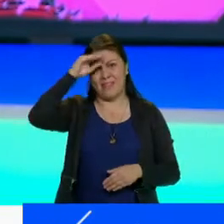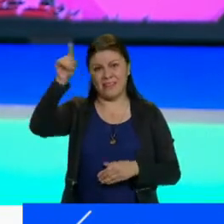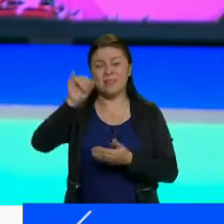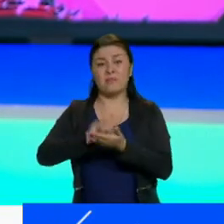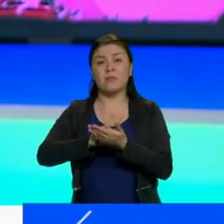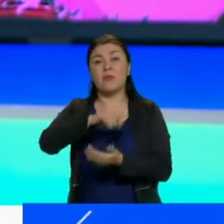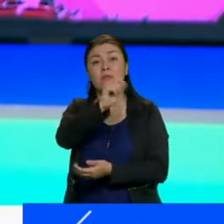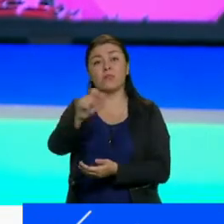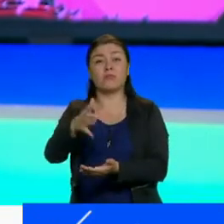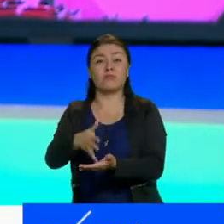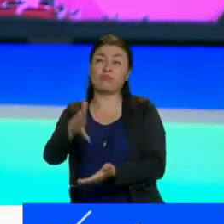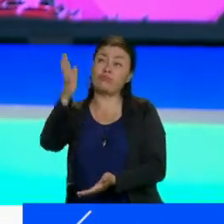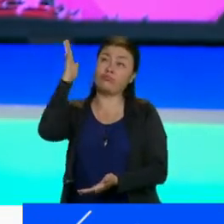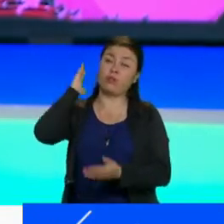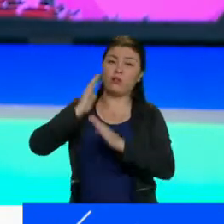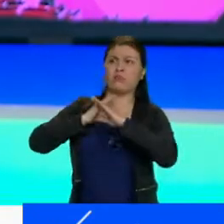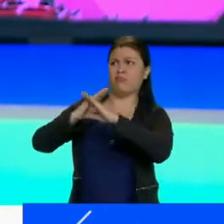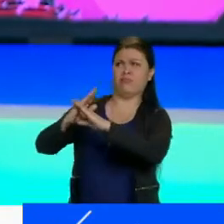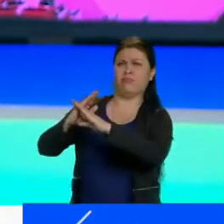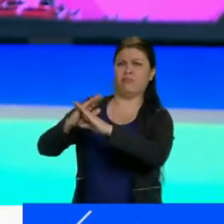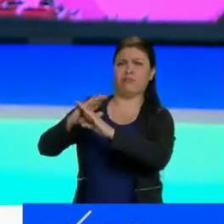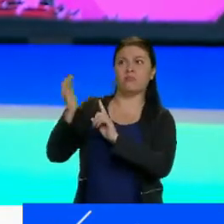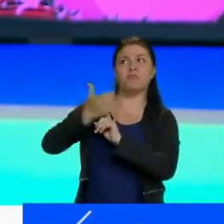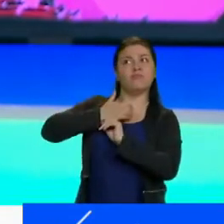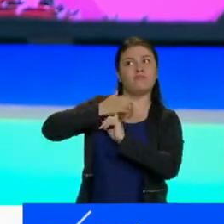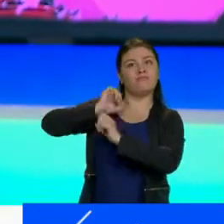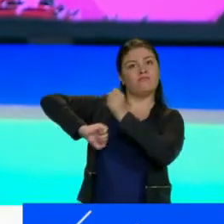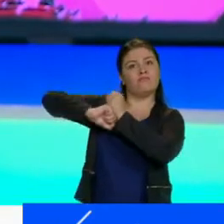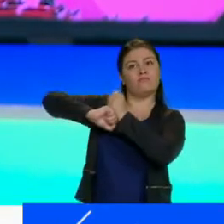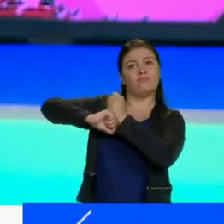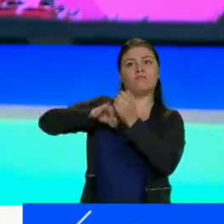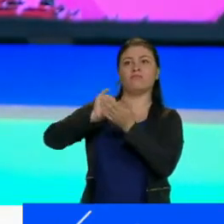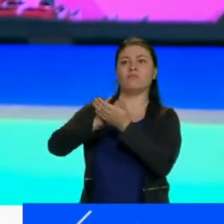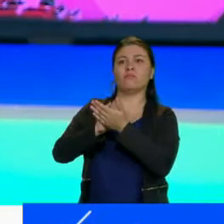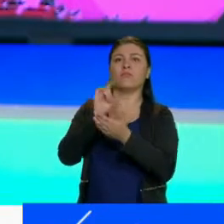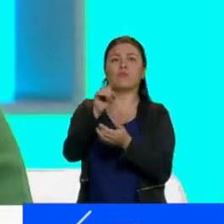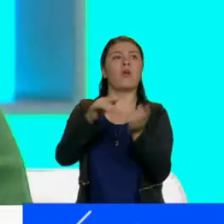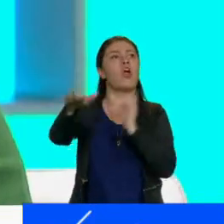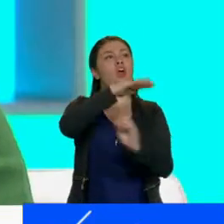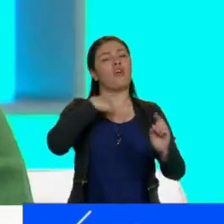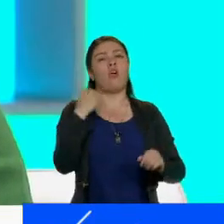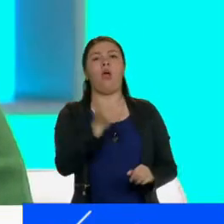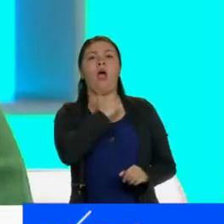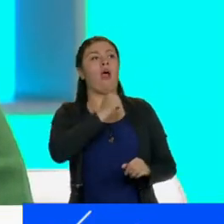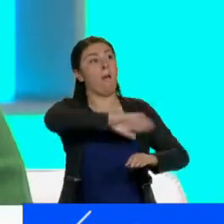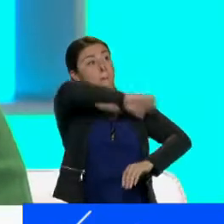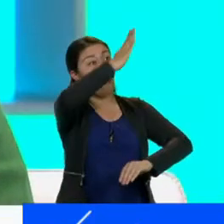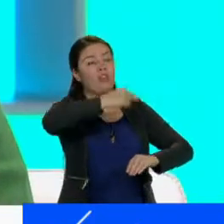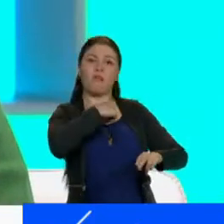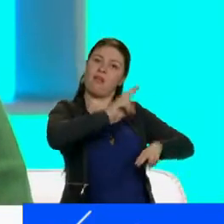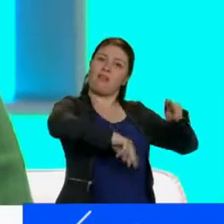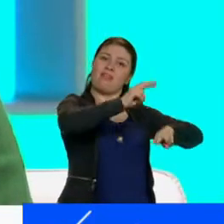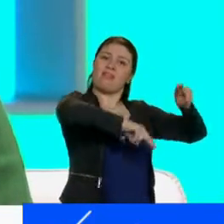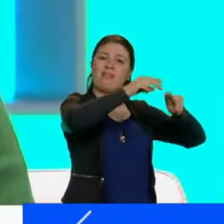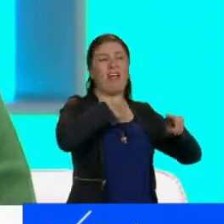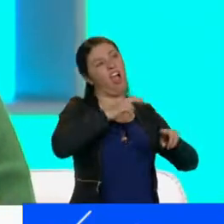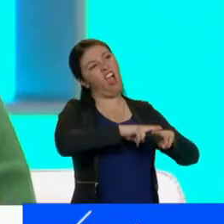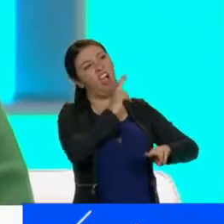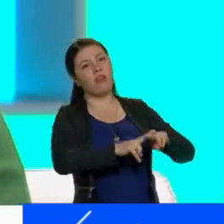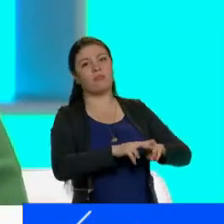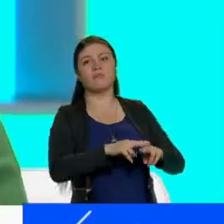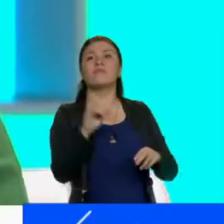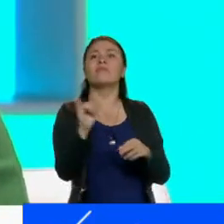rica está blindada contra eso, así lo haga en contra de la naturaleza? Lo que ocurre en estos casos es que la gente rica, como